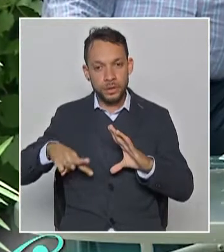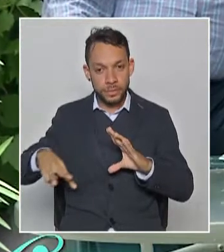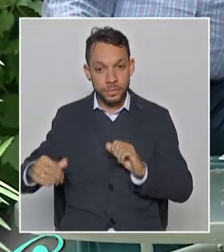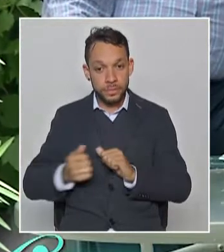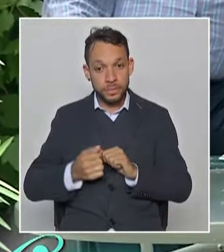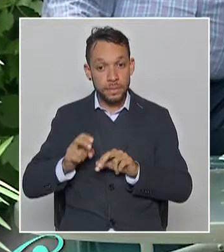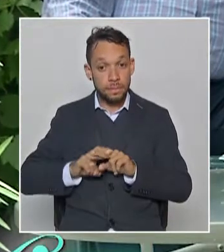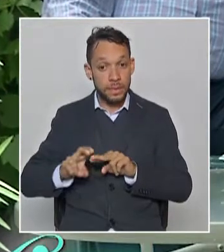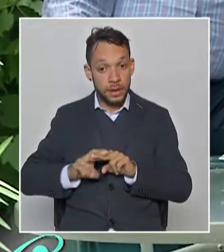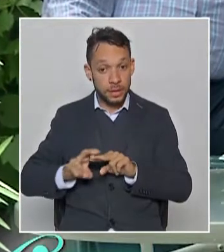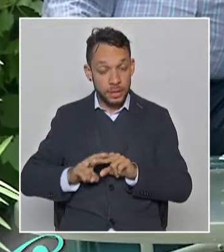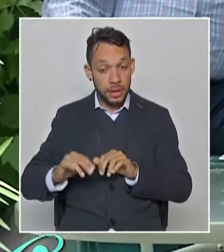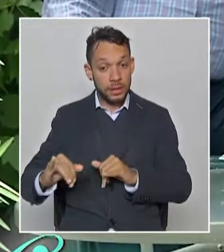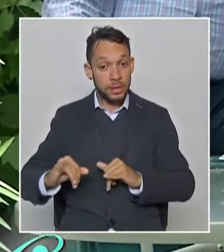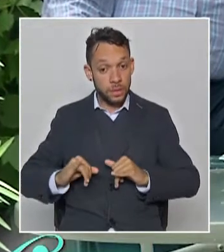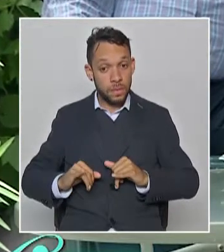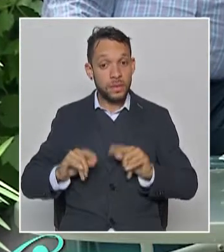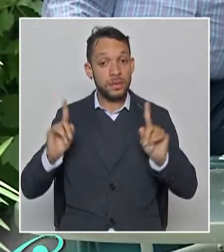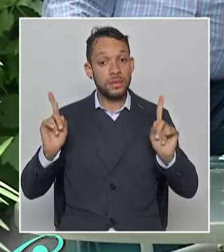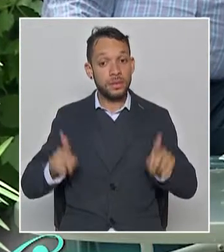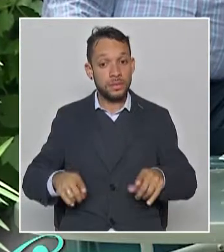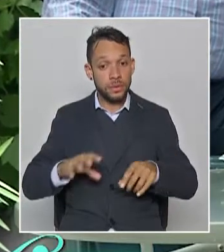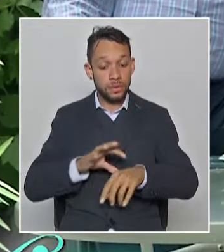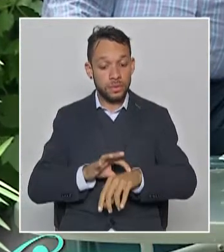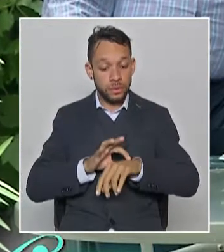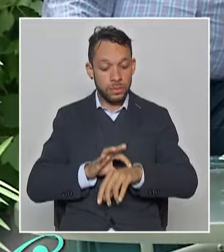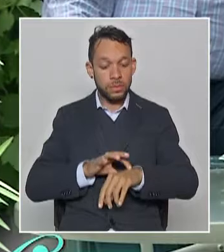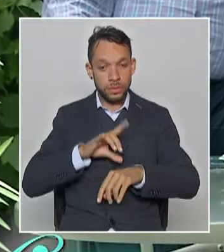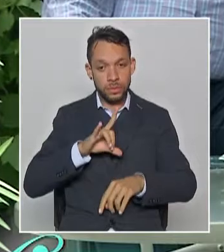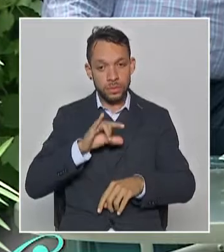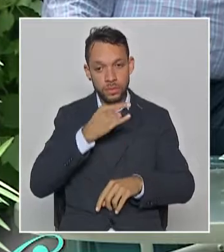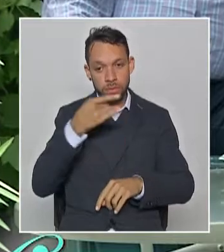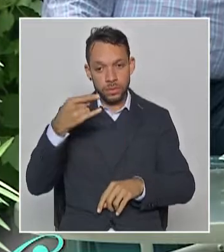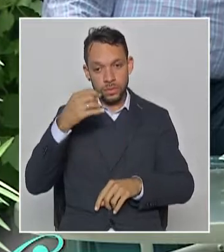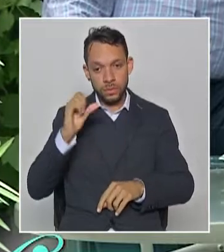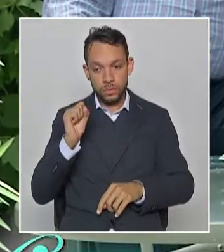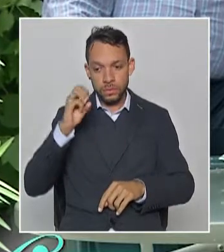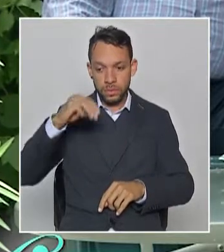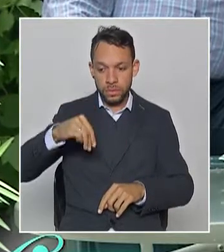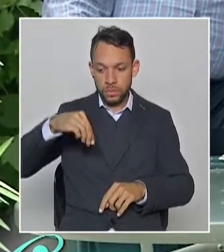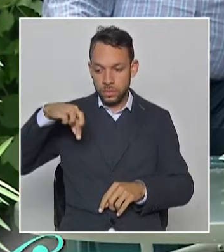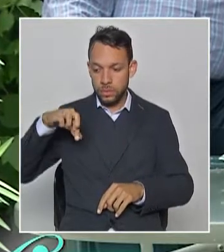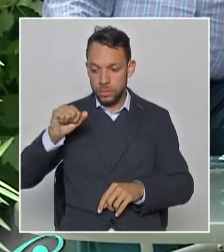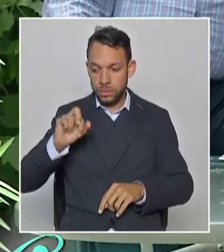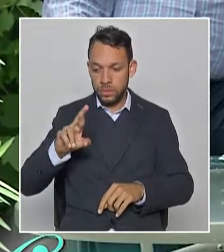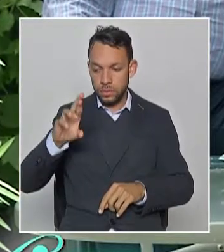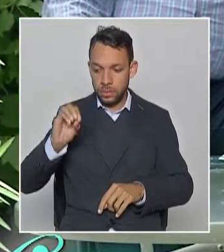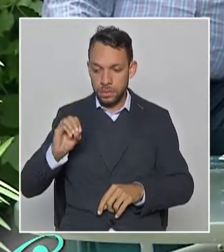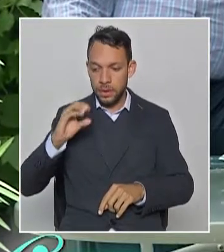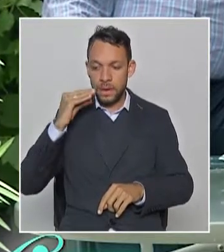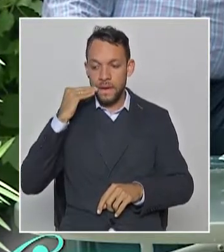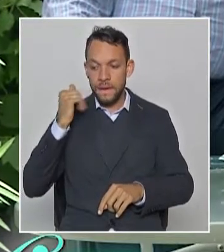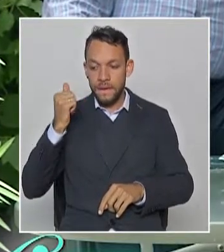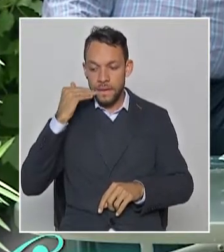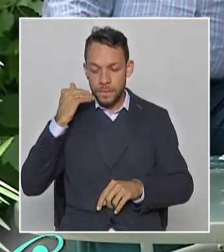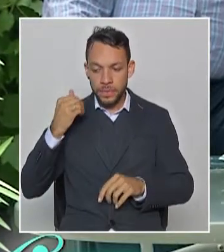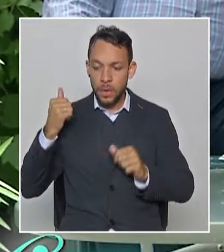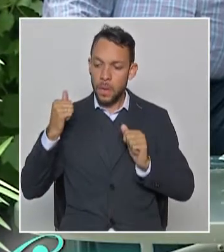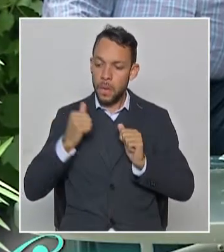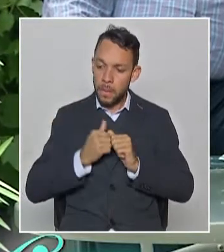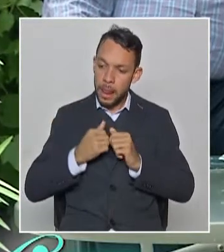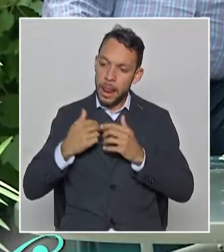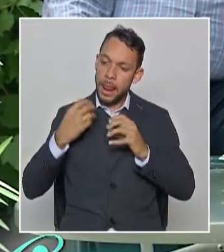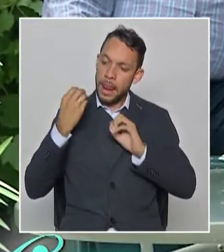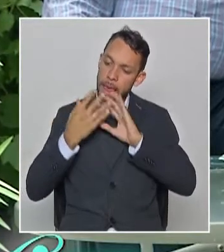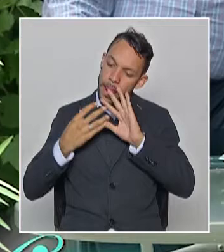en Manizales y en Dos Quebradas, la doctora Luz Amparo Gil. Ella es terapeuta quien nos acompaña en estas terapias al grupo